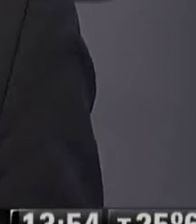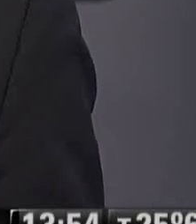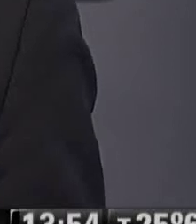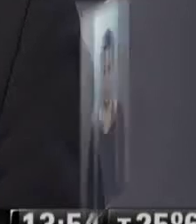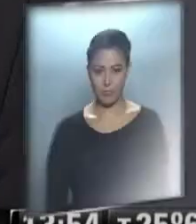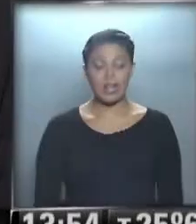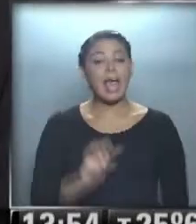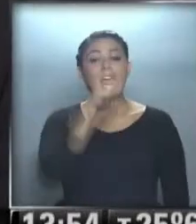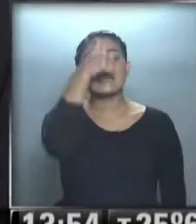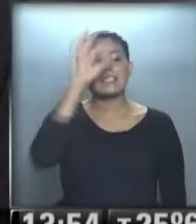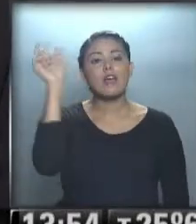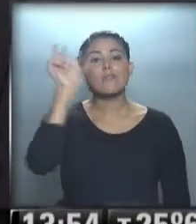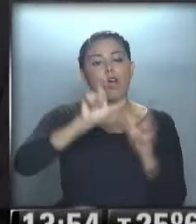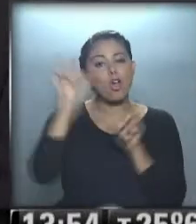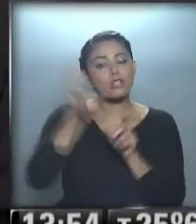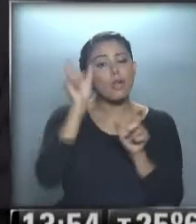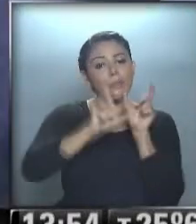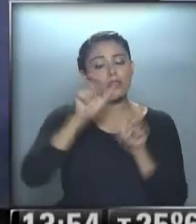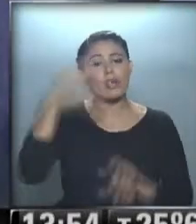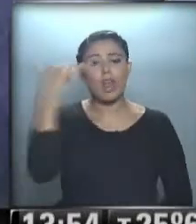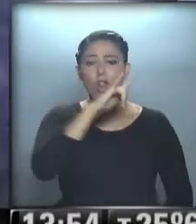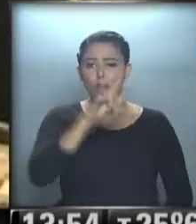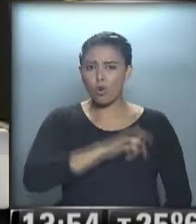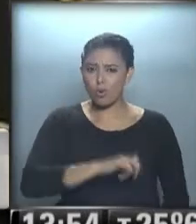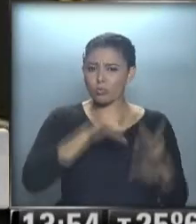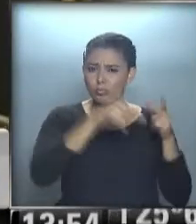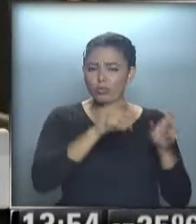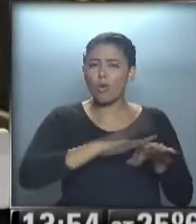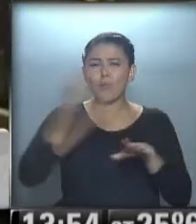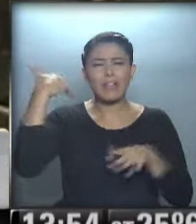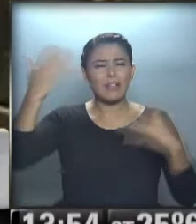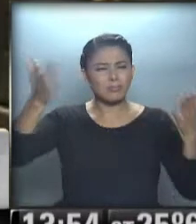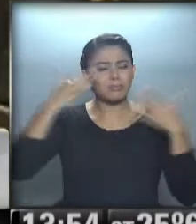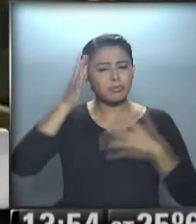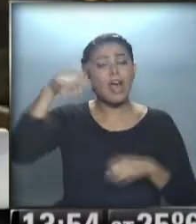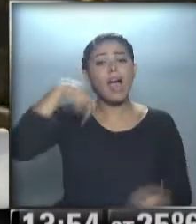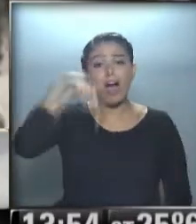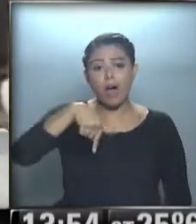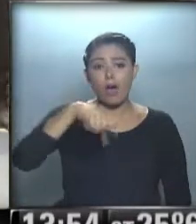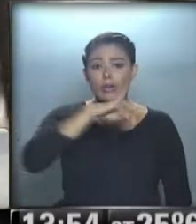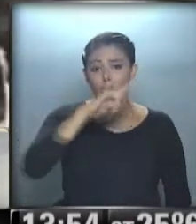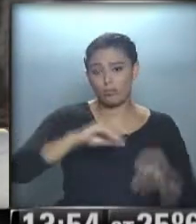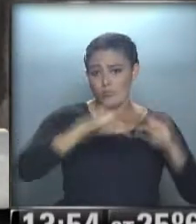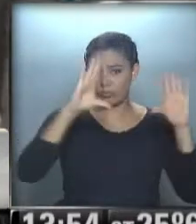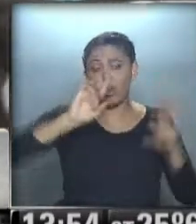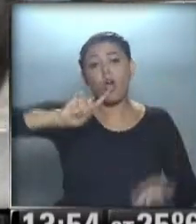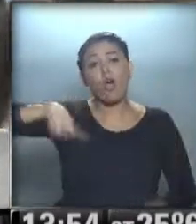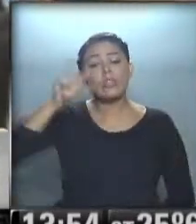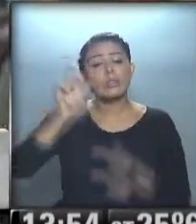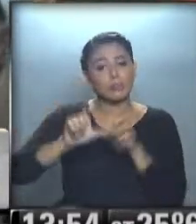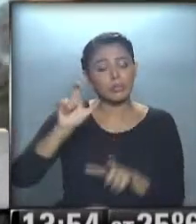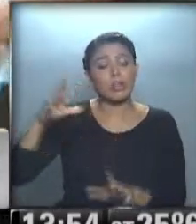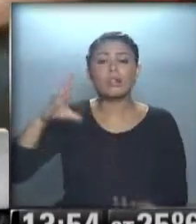el 60% de los usuarios que se quedaron sin luz en la ola de calor ya tienen servicio eléctrico aquellos otros que aún